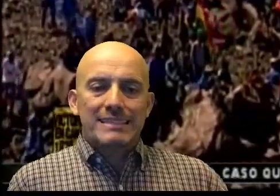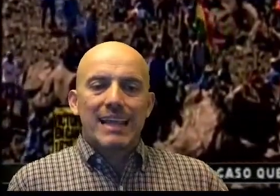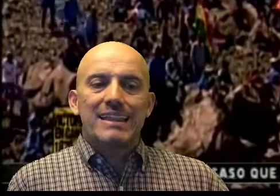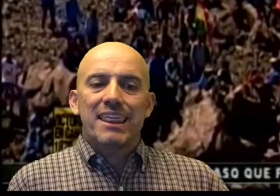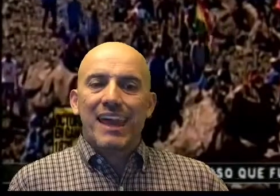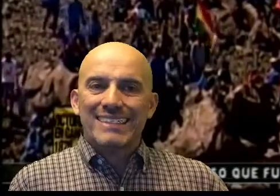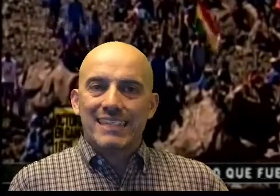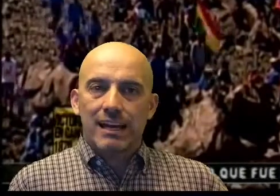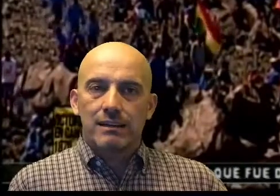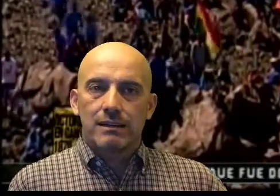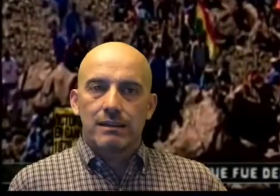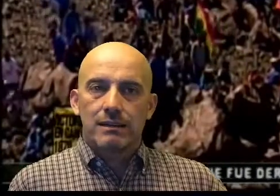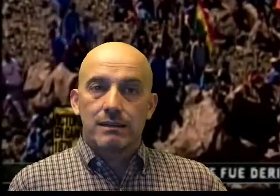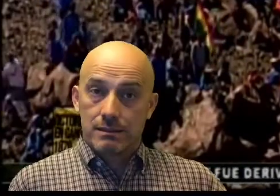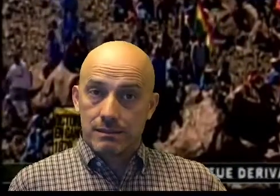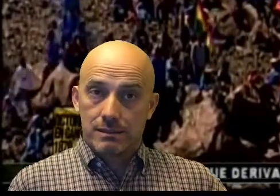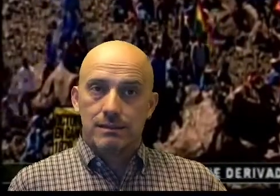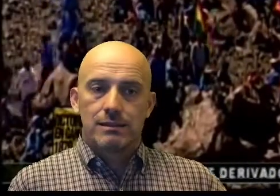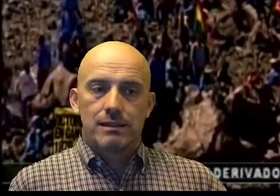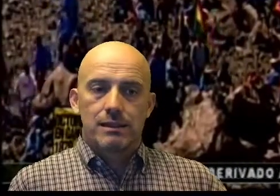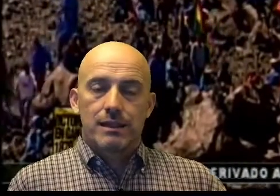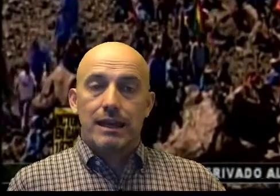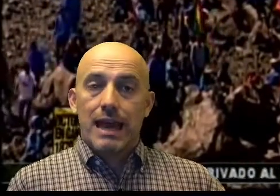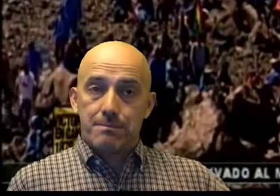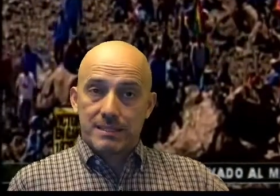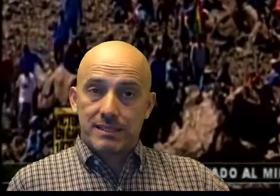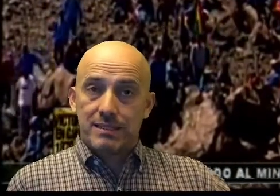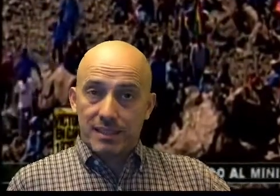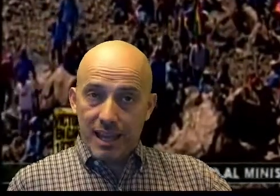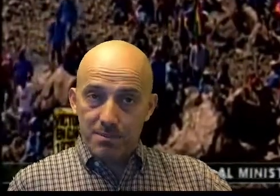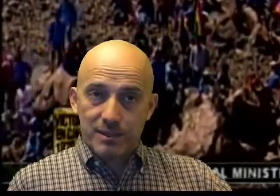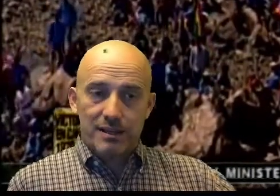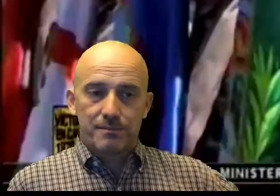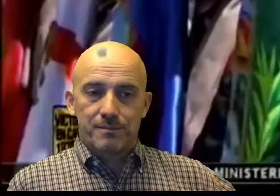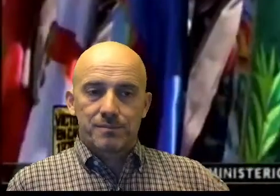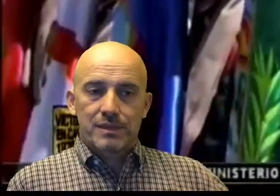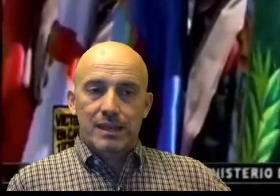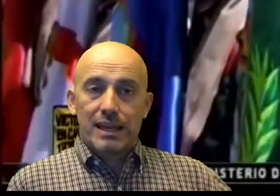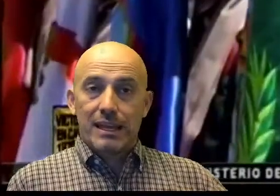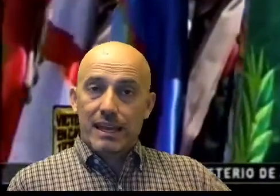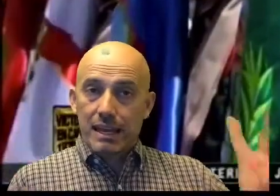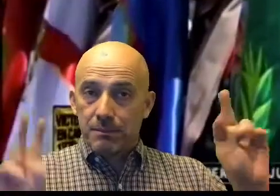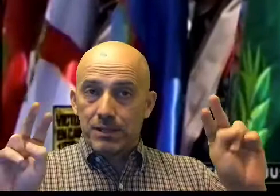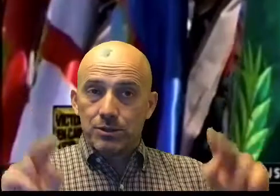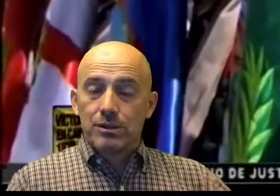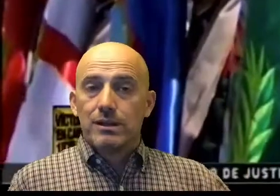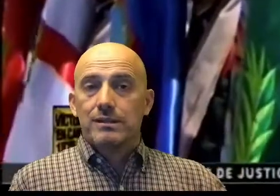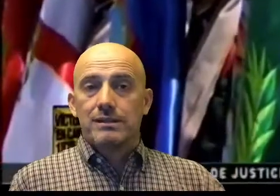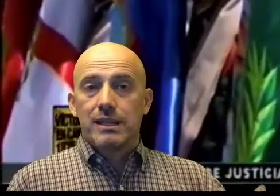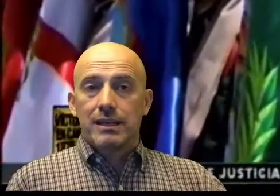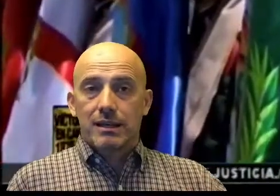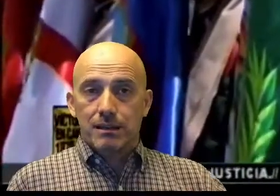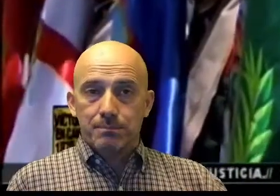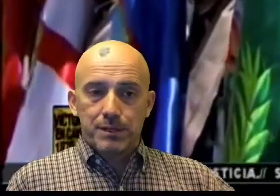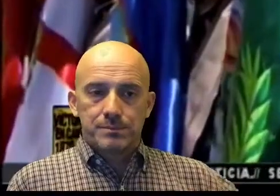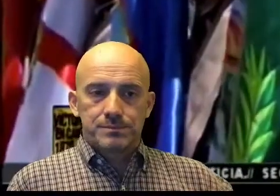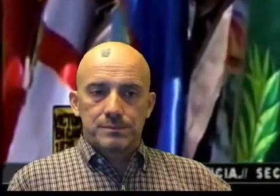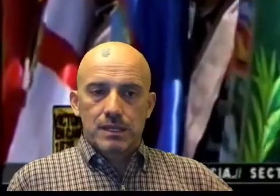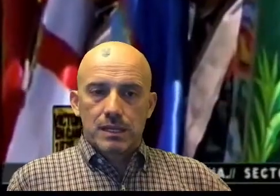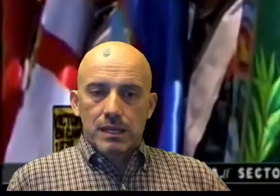un parcial de danza presidente de la época el enemigo de